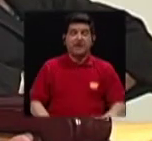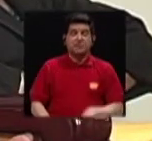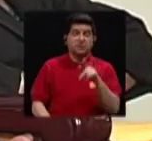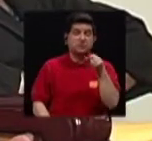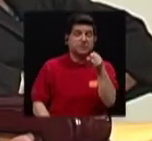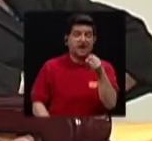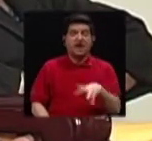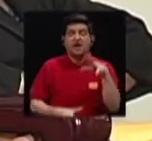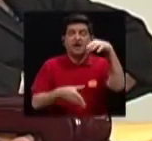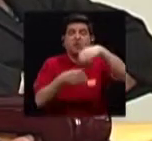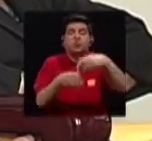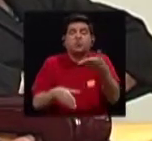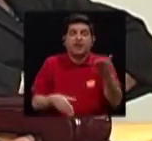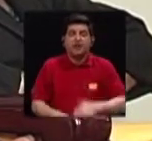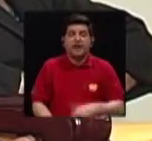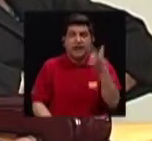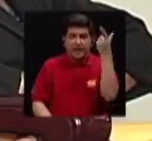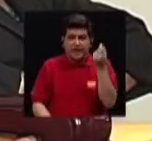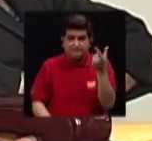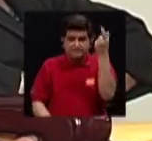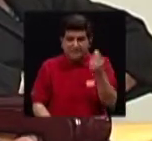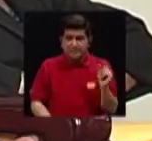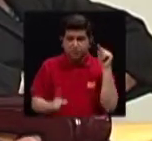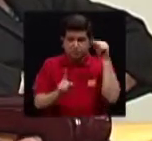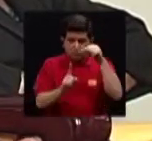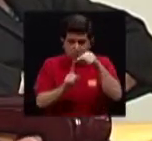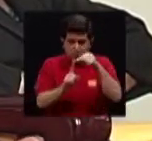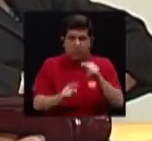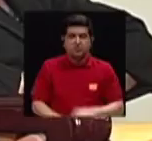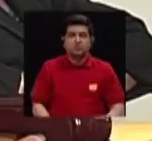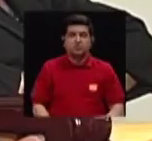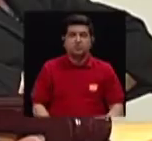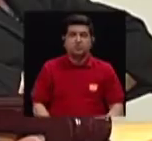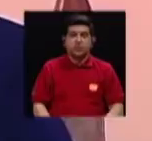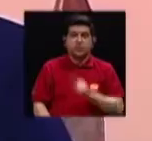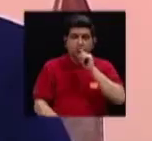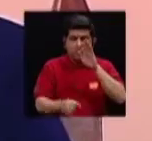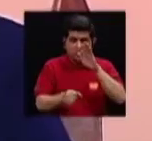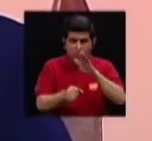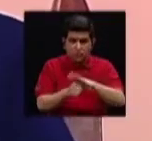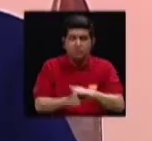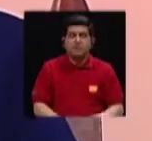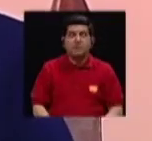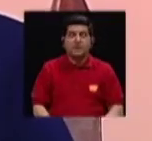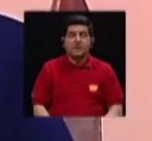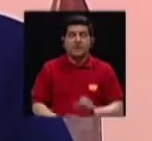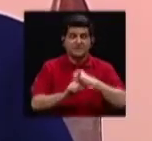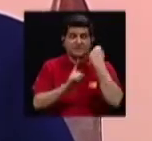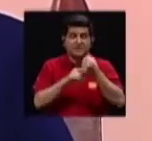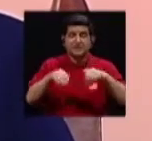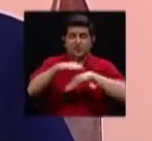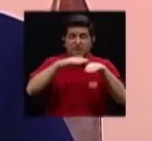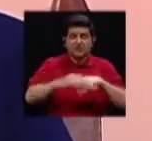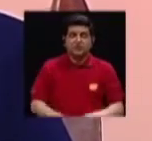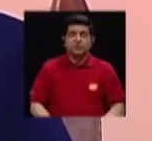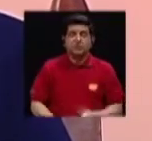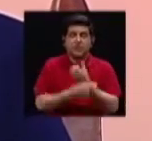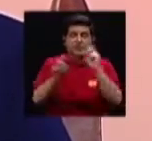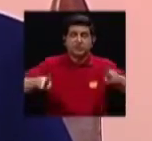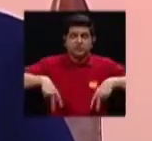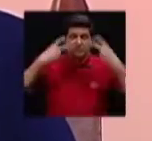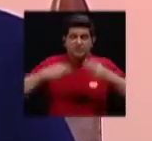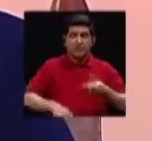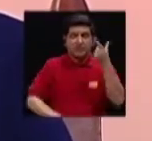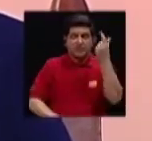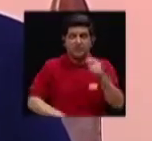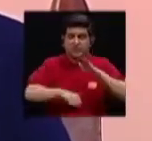que decir que la pensión tiene como propósito cubrir las condiciones básicas de sobrevivencia. Una pensión sirve para que los